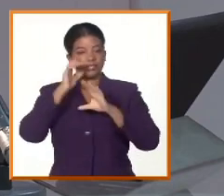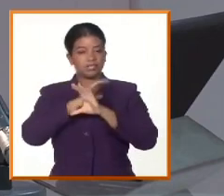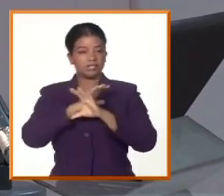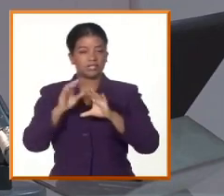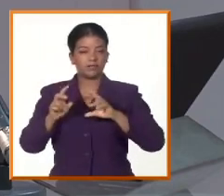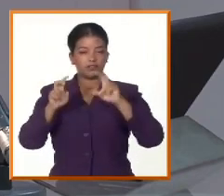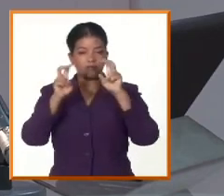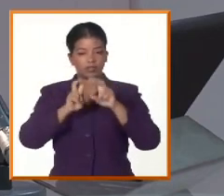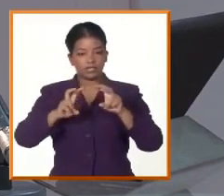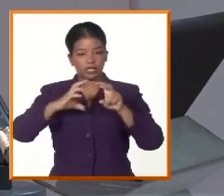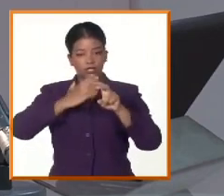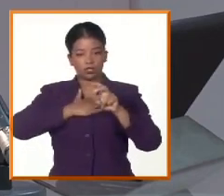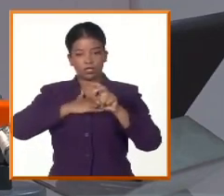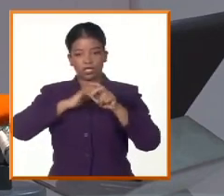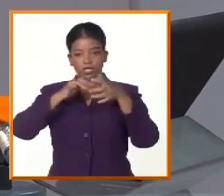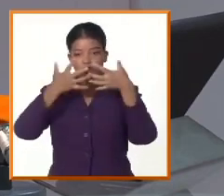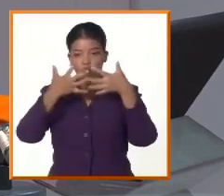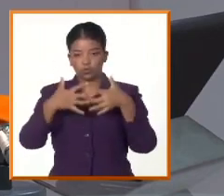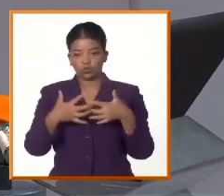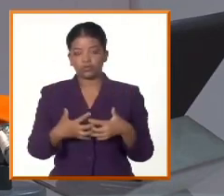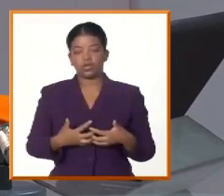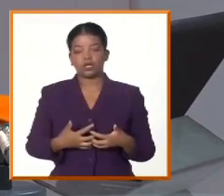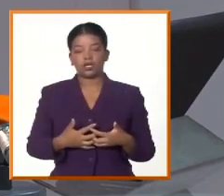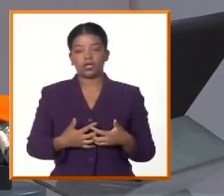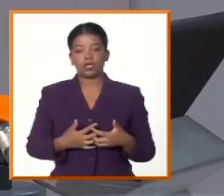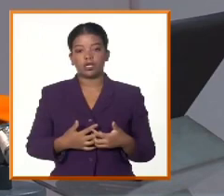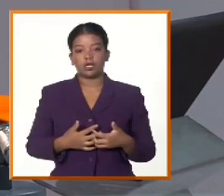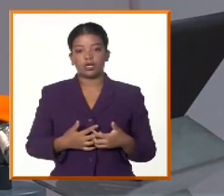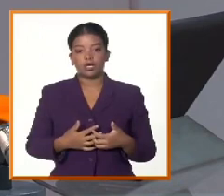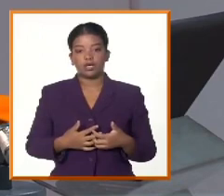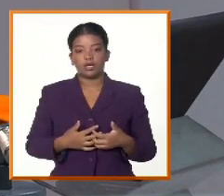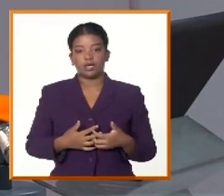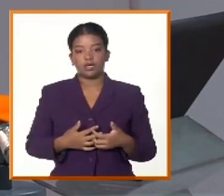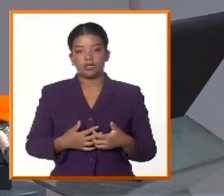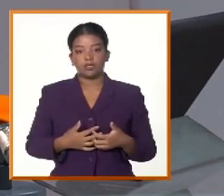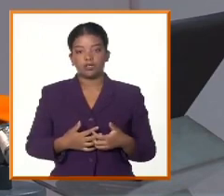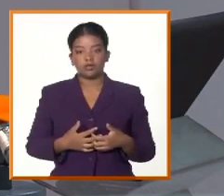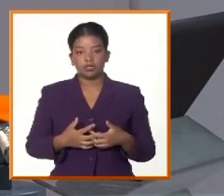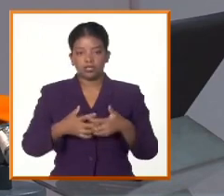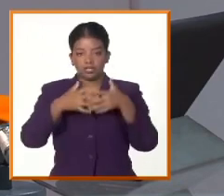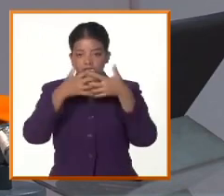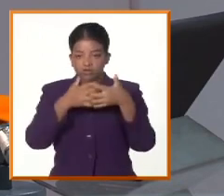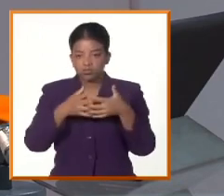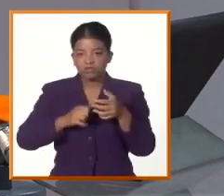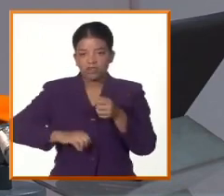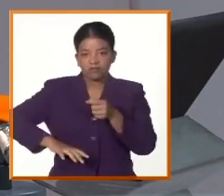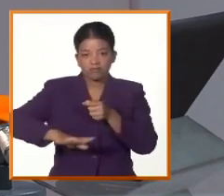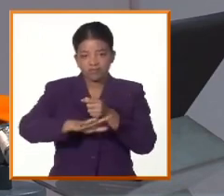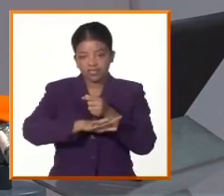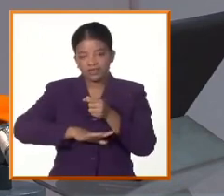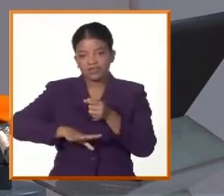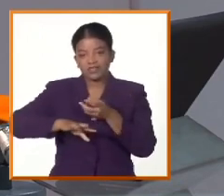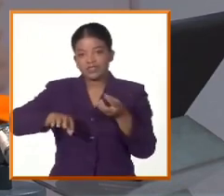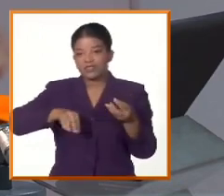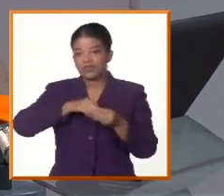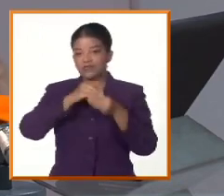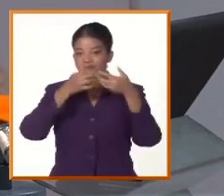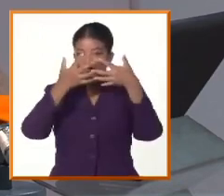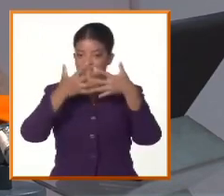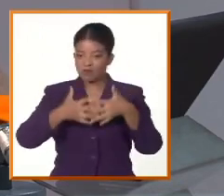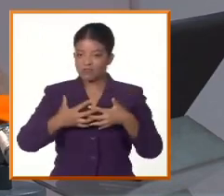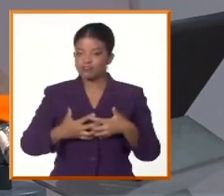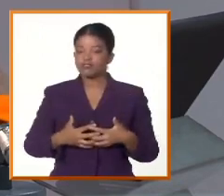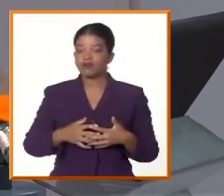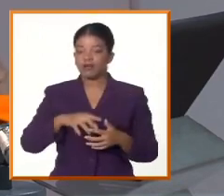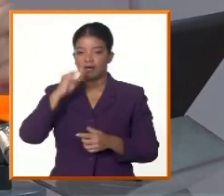de la industria y llevarlo a a la industria como tal transformadora la línea de producción y